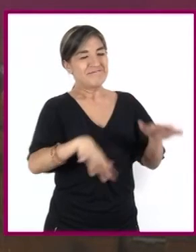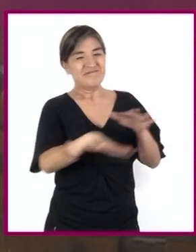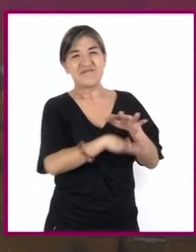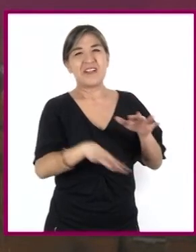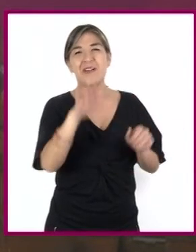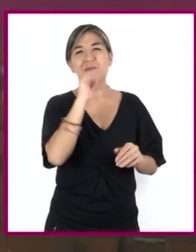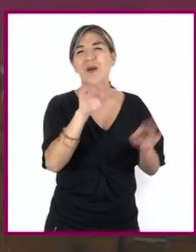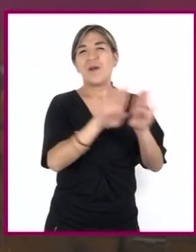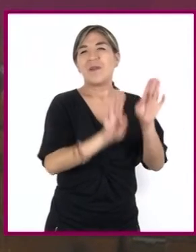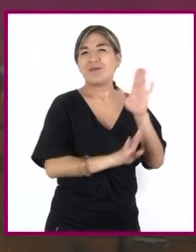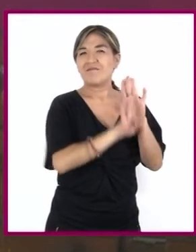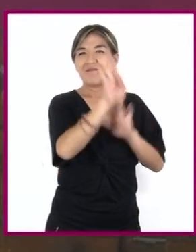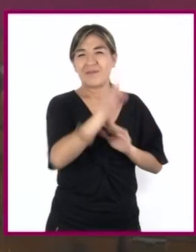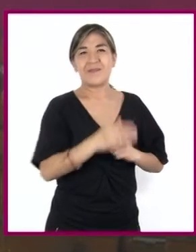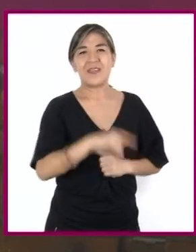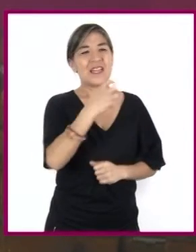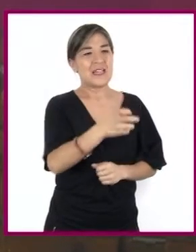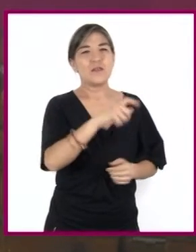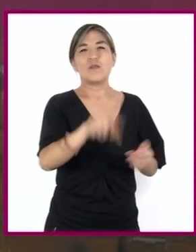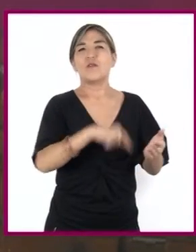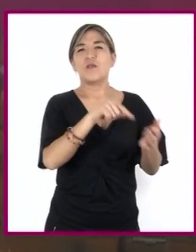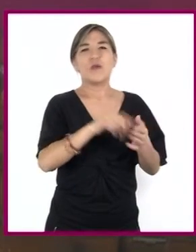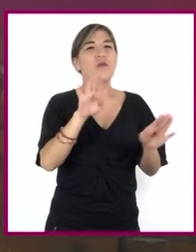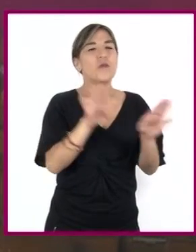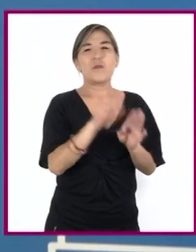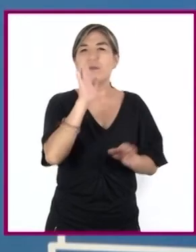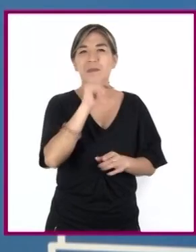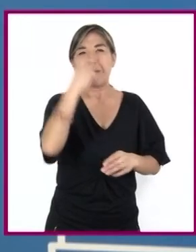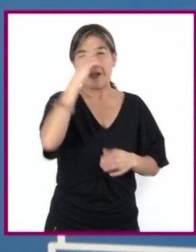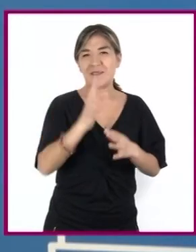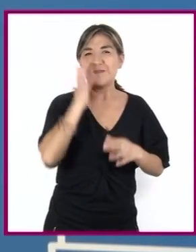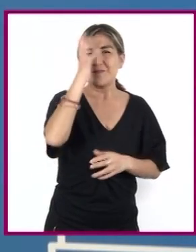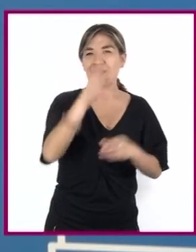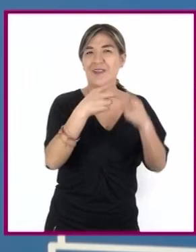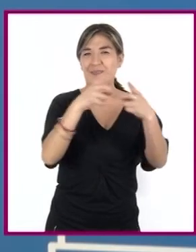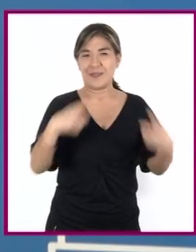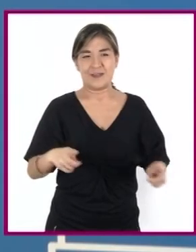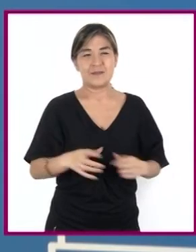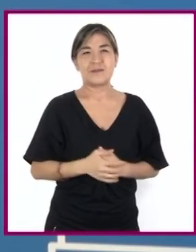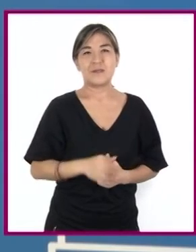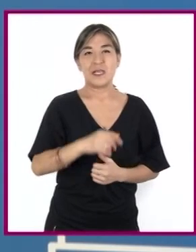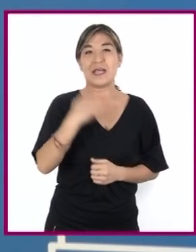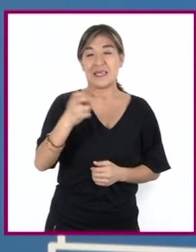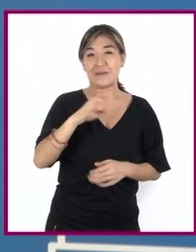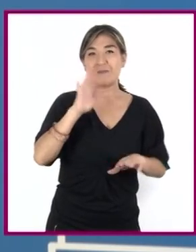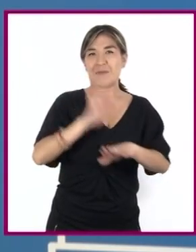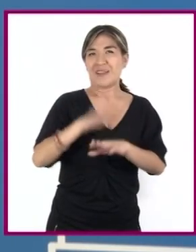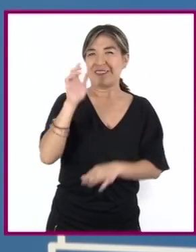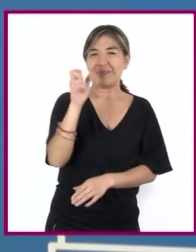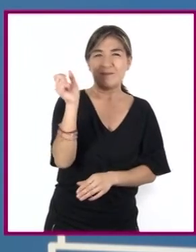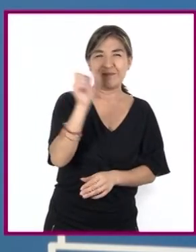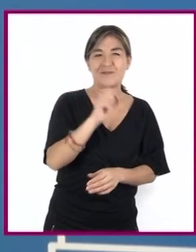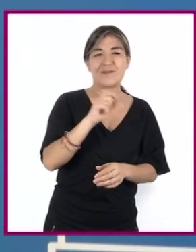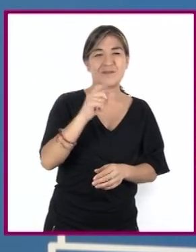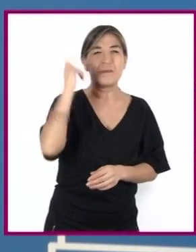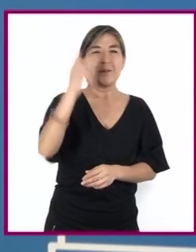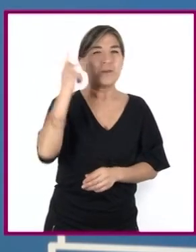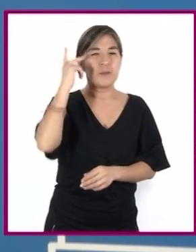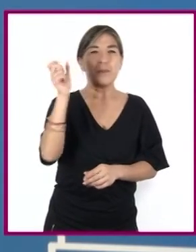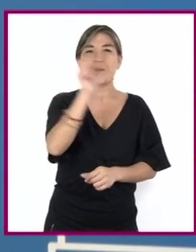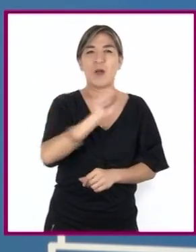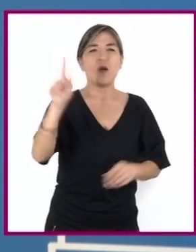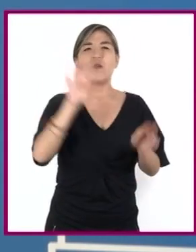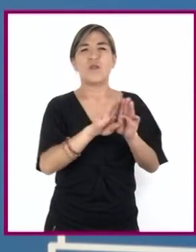inferiores, poblaciones opuestas al desarrollo. Las metrópolis explotaron a los nativos,